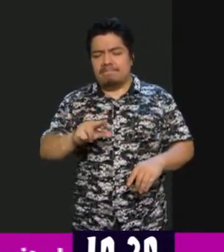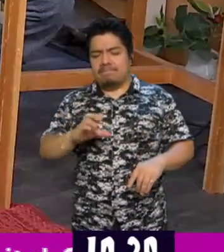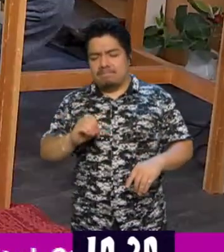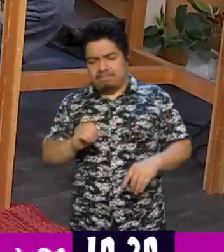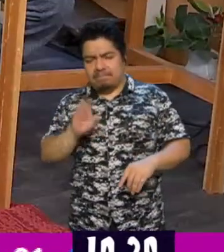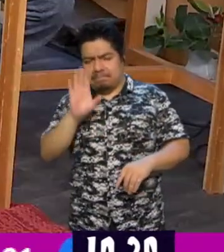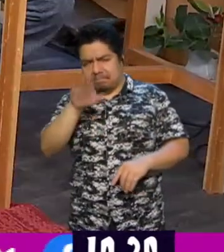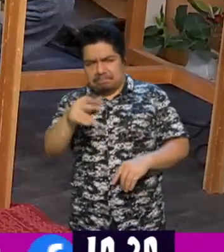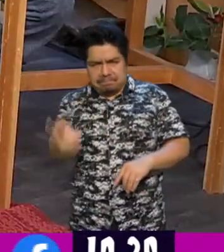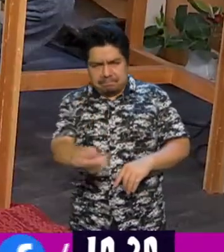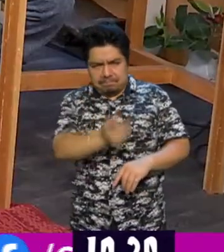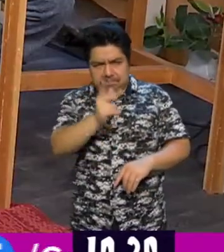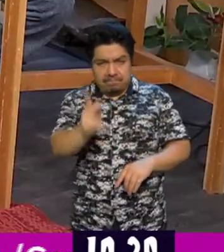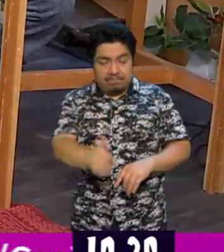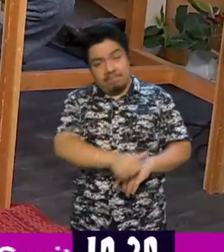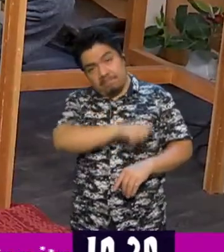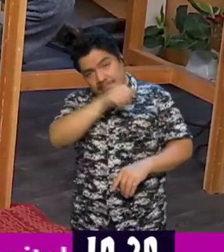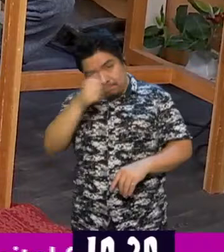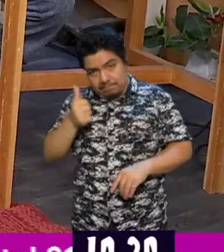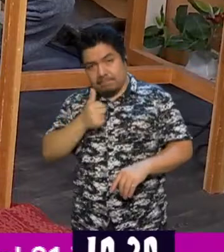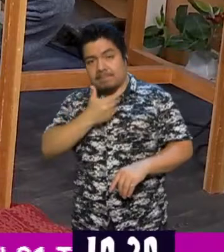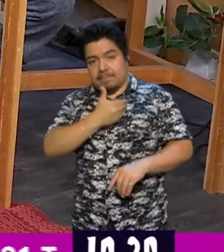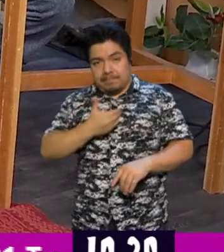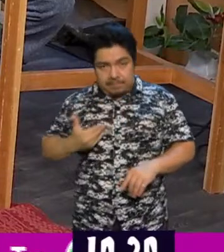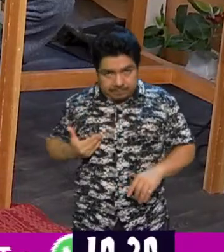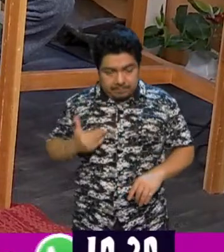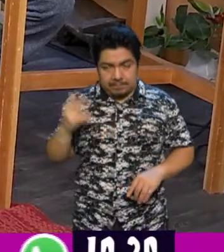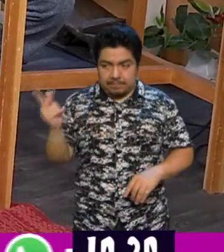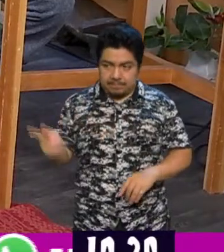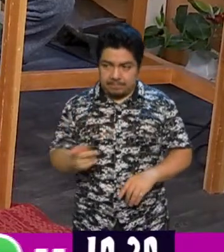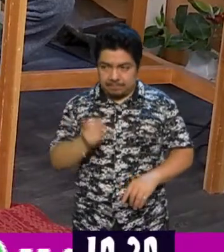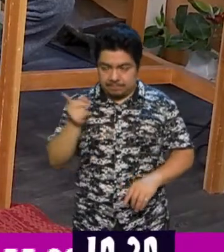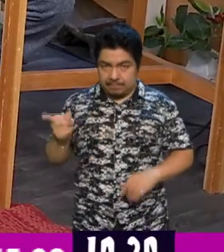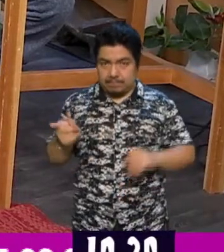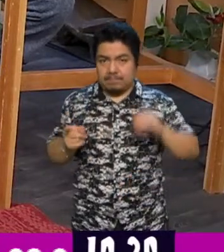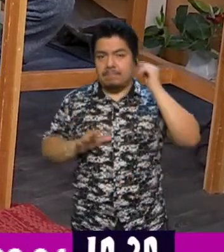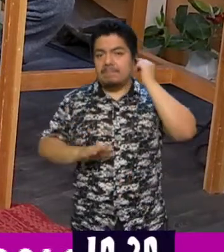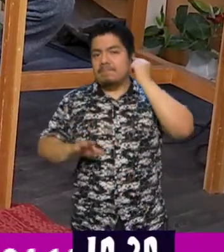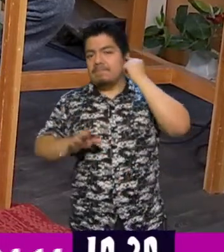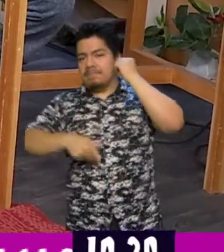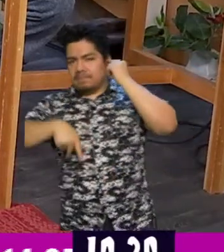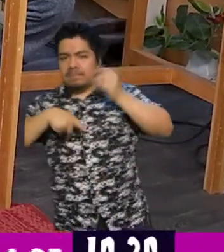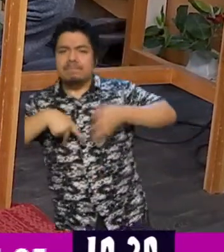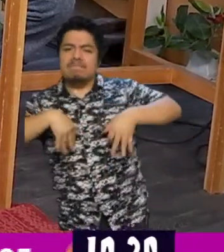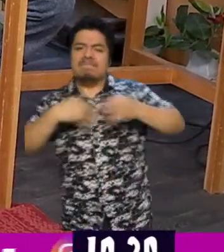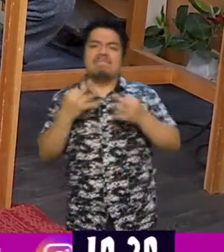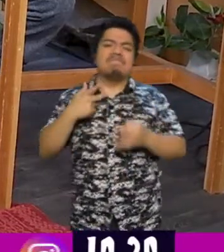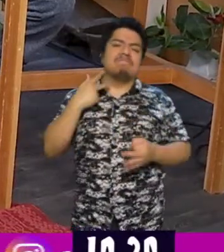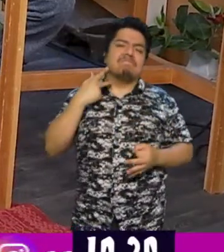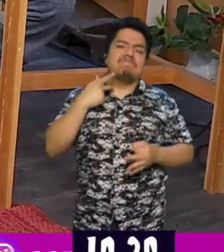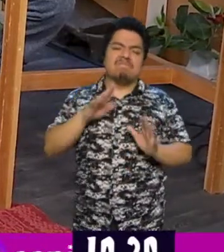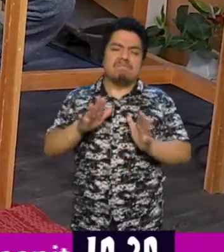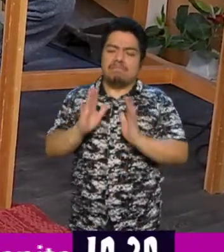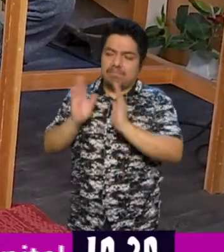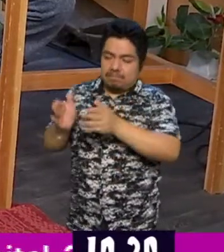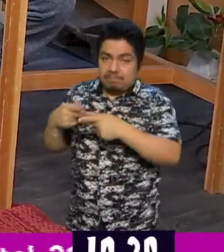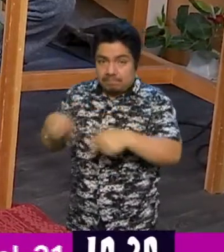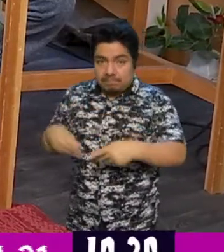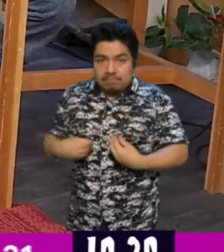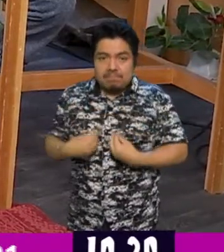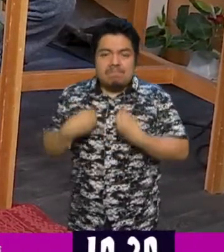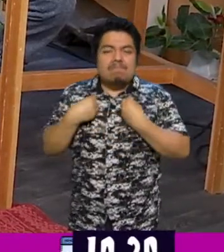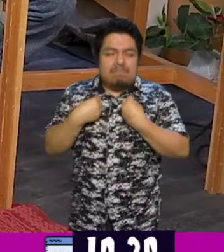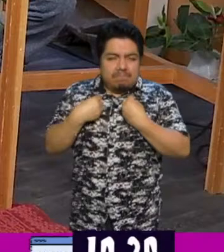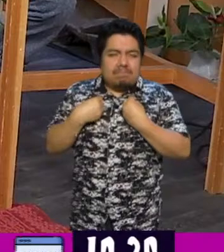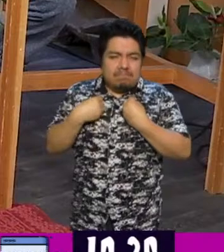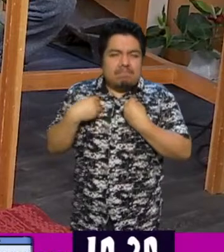le preguntaras en otra ocasión al presidente Andrés Manuel López Obrador, pero ya fuera de lo político, en lo personal, más en lo